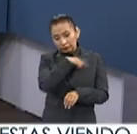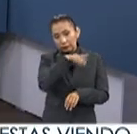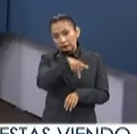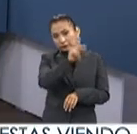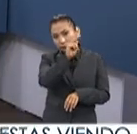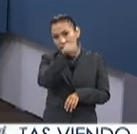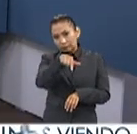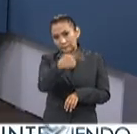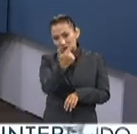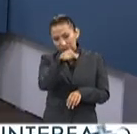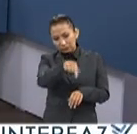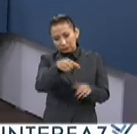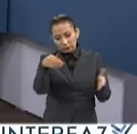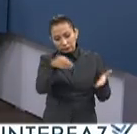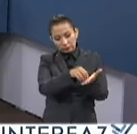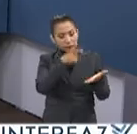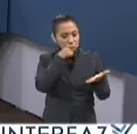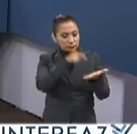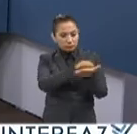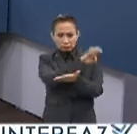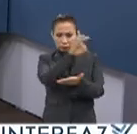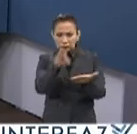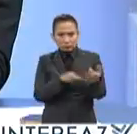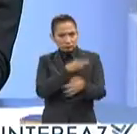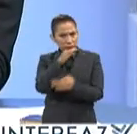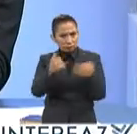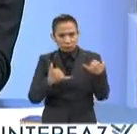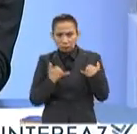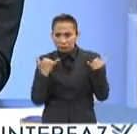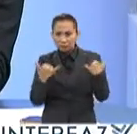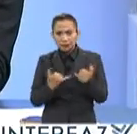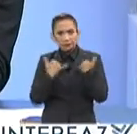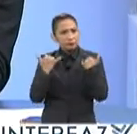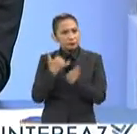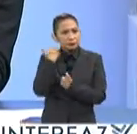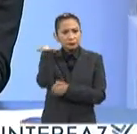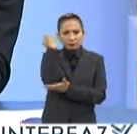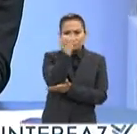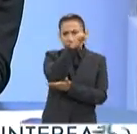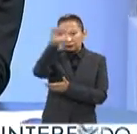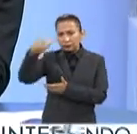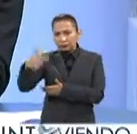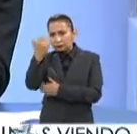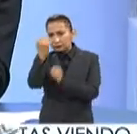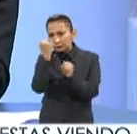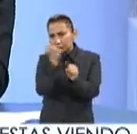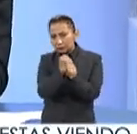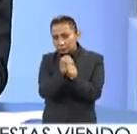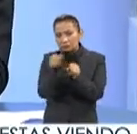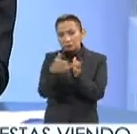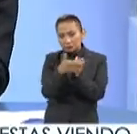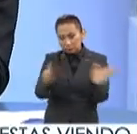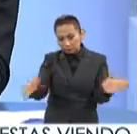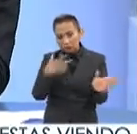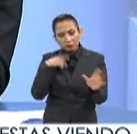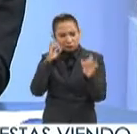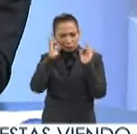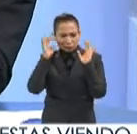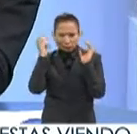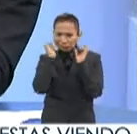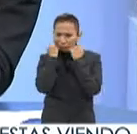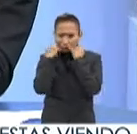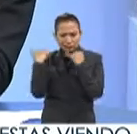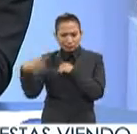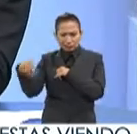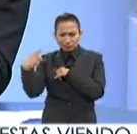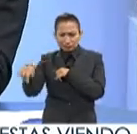K-12, que la cual indica que todos los jóvenes de kinder a los 12 años, sea la circunstancia o la situación en